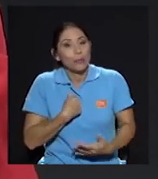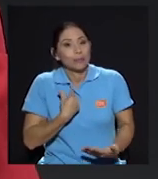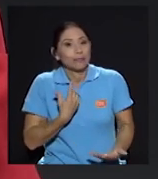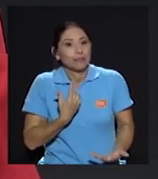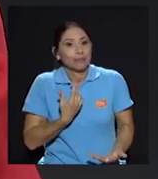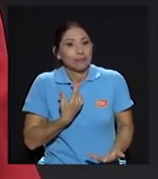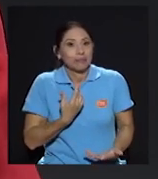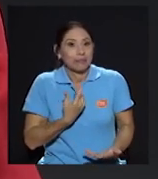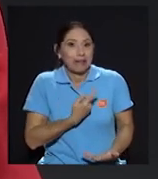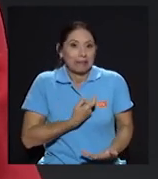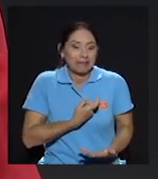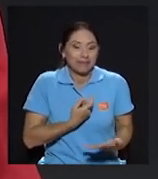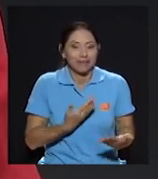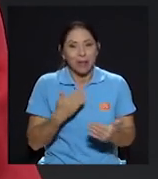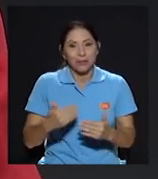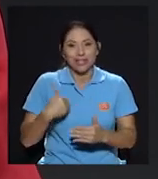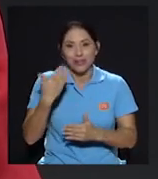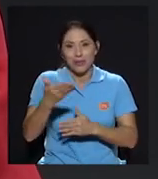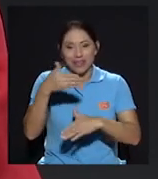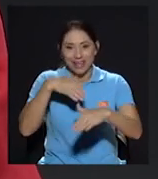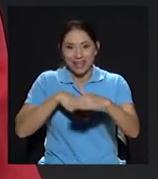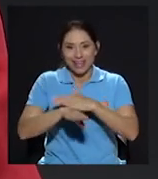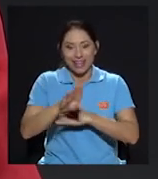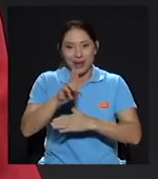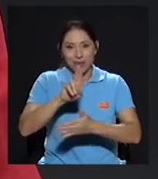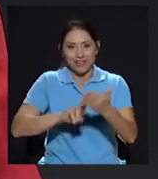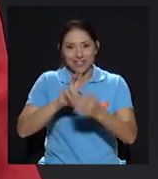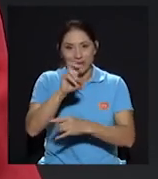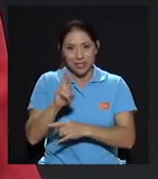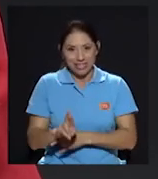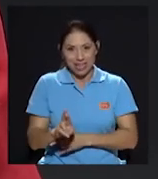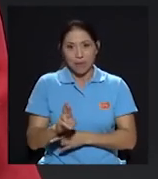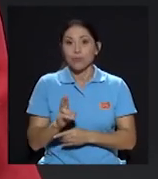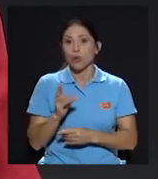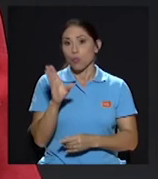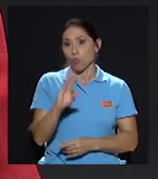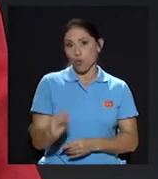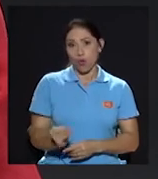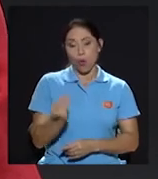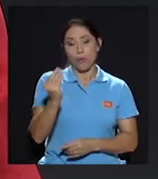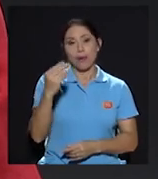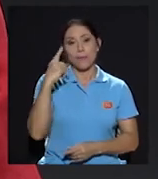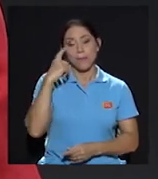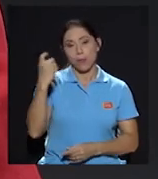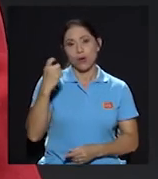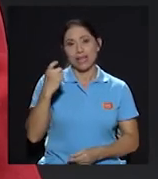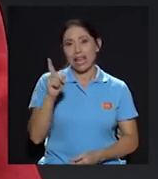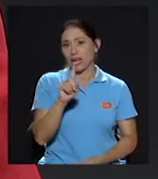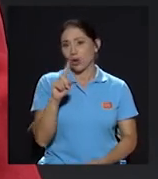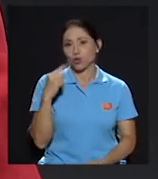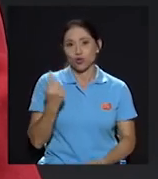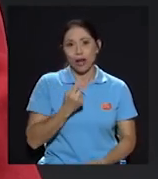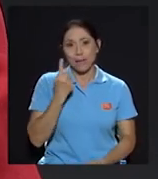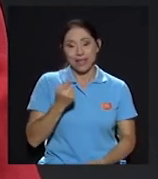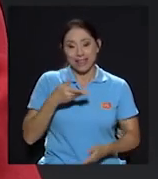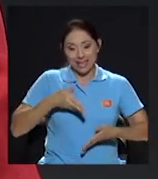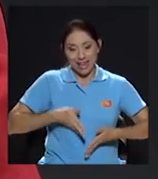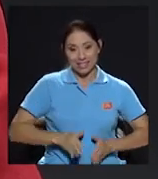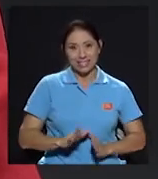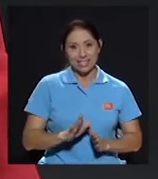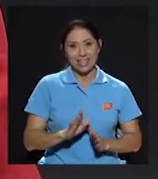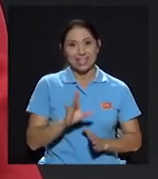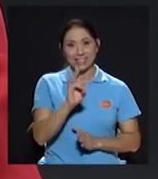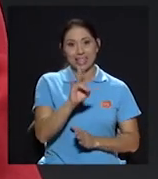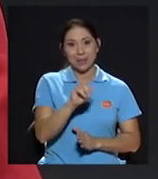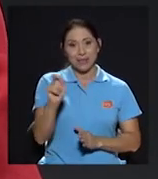posteriormente ingresé a la universidad de costa rica no había siendo muy joven porque no solo había sido 7 vecina sino